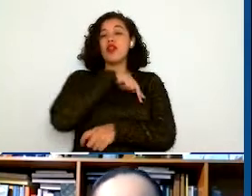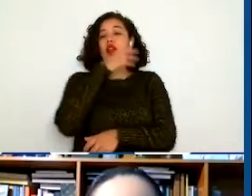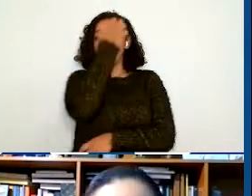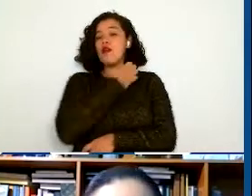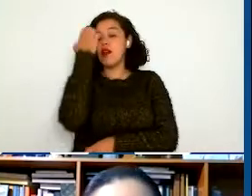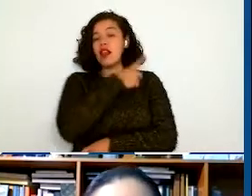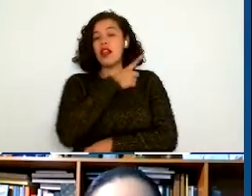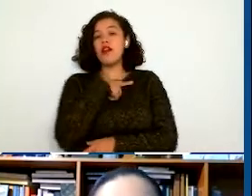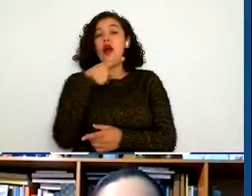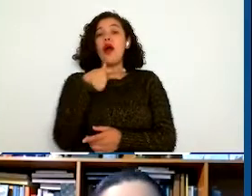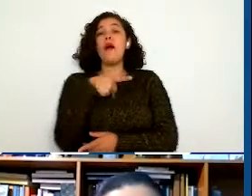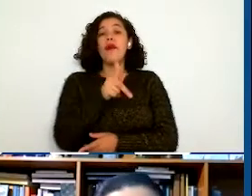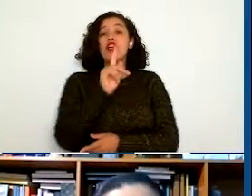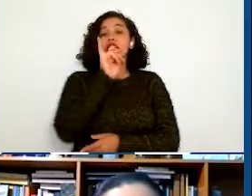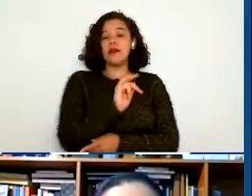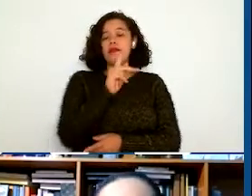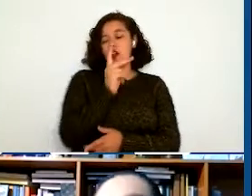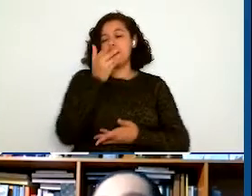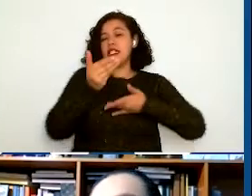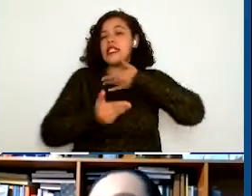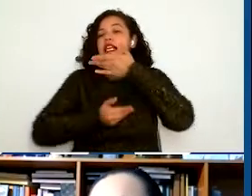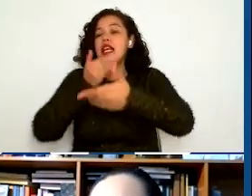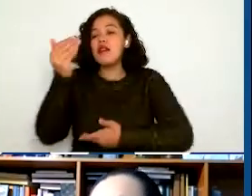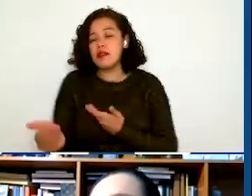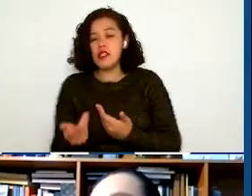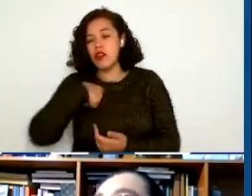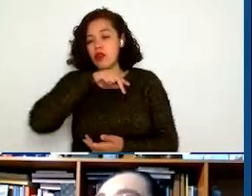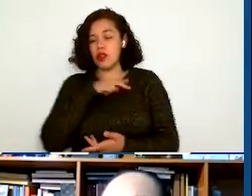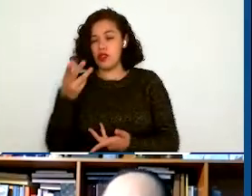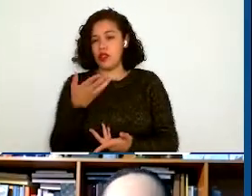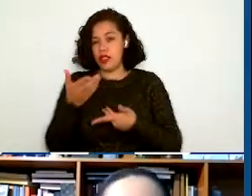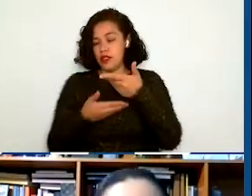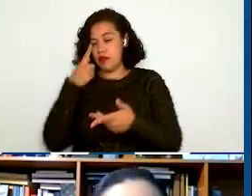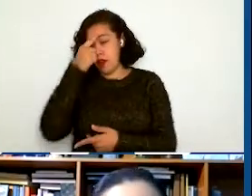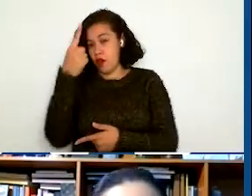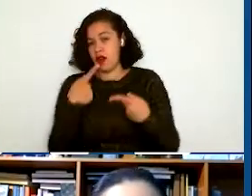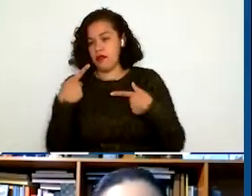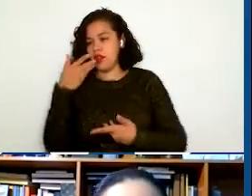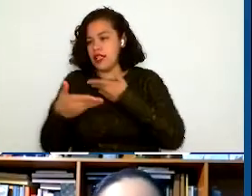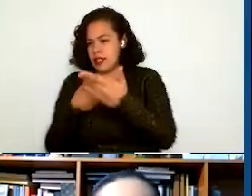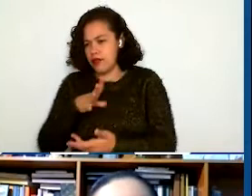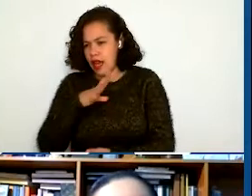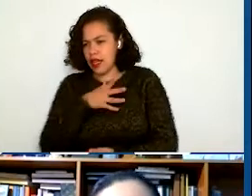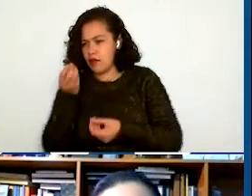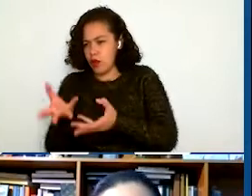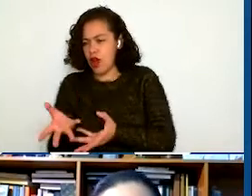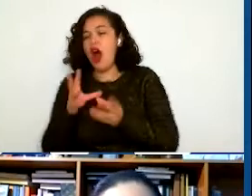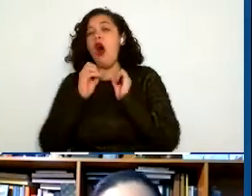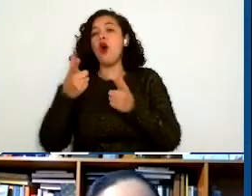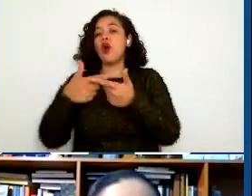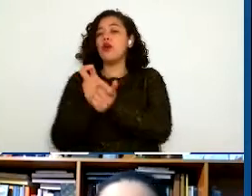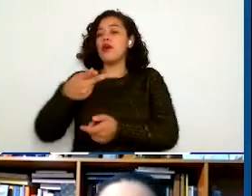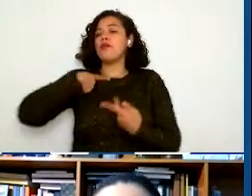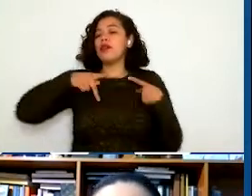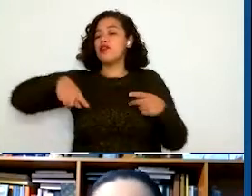un servicio que otorgamos a una persona o a un conjunto de personas? ¿Qué sucede en esos